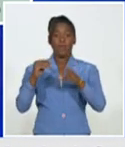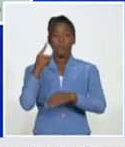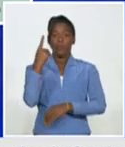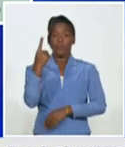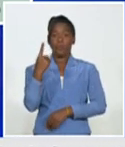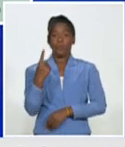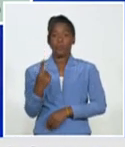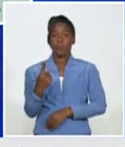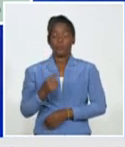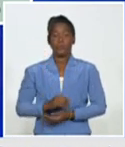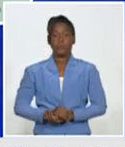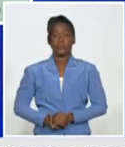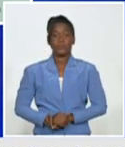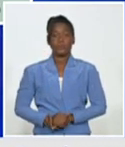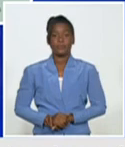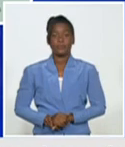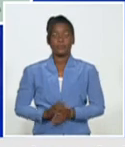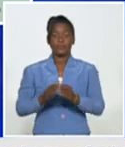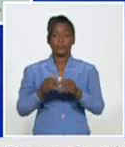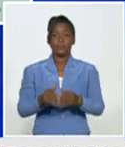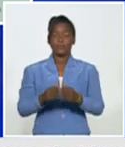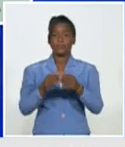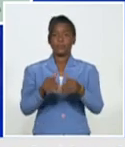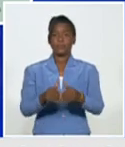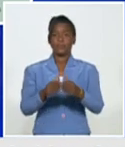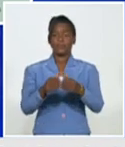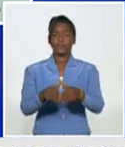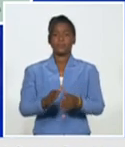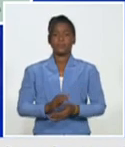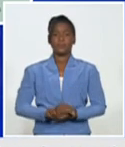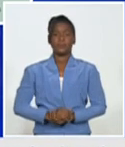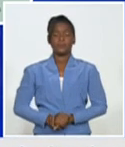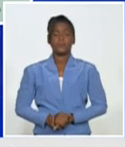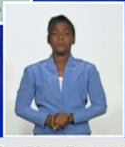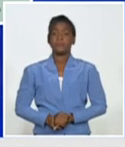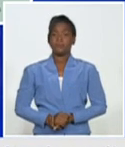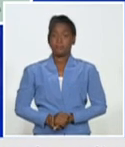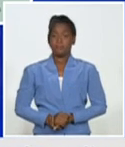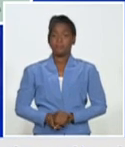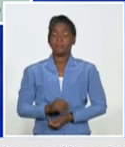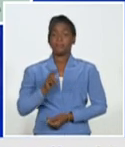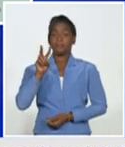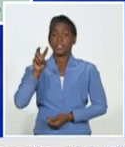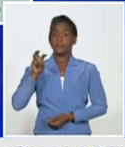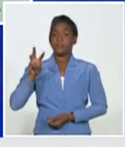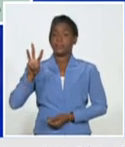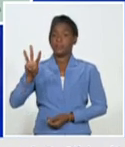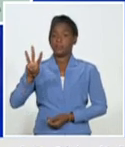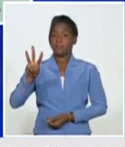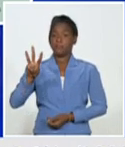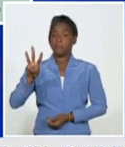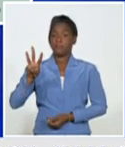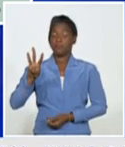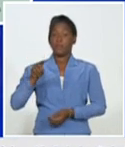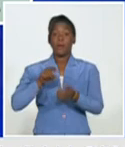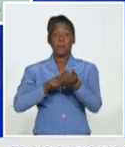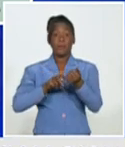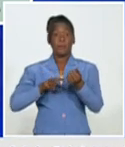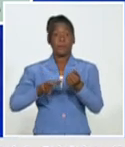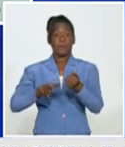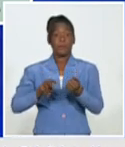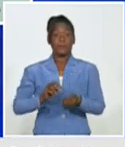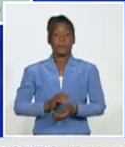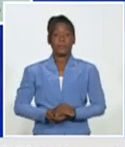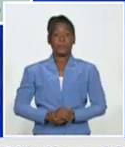Granma confirma 23 casos. Granma es una provincia que lo